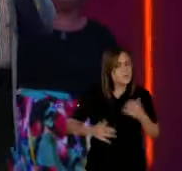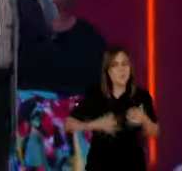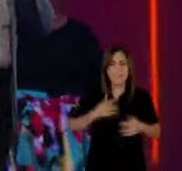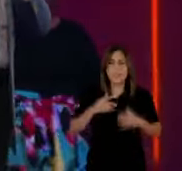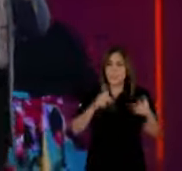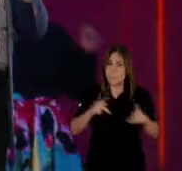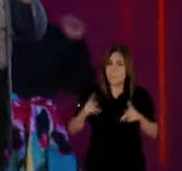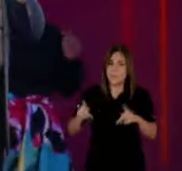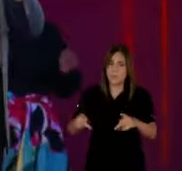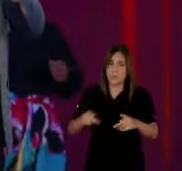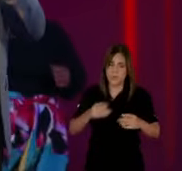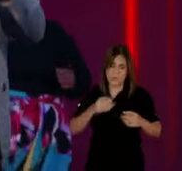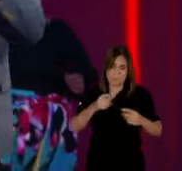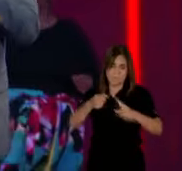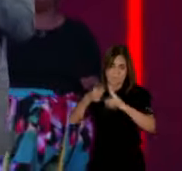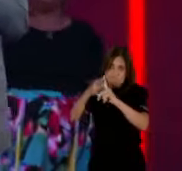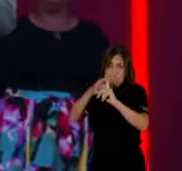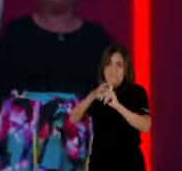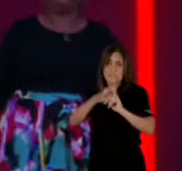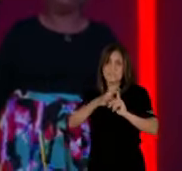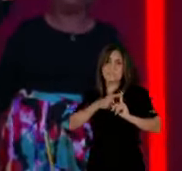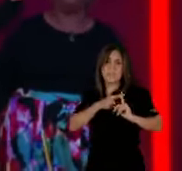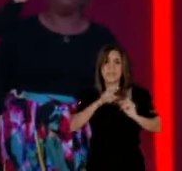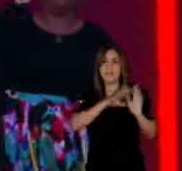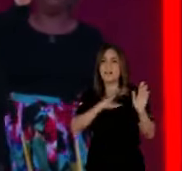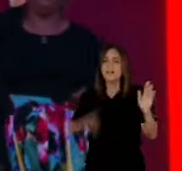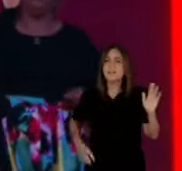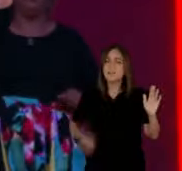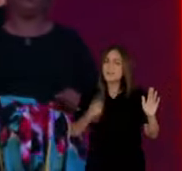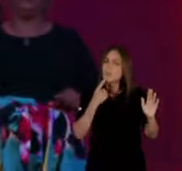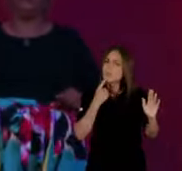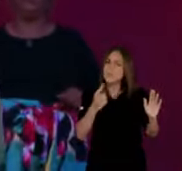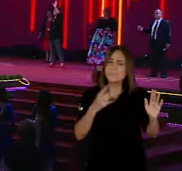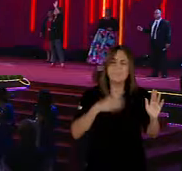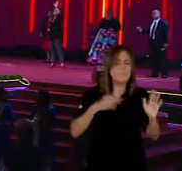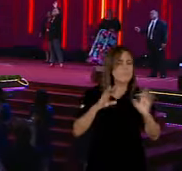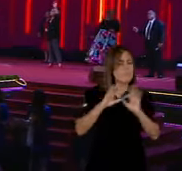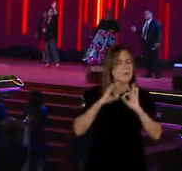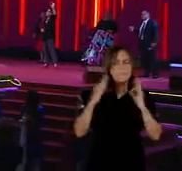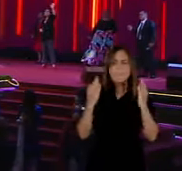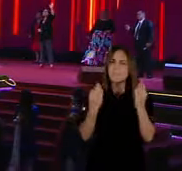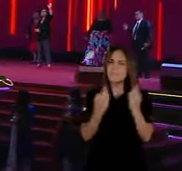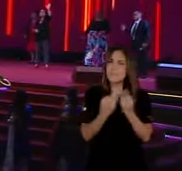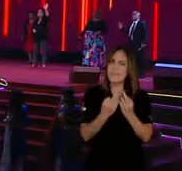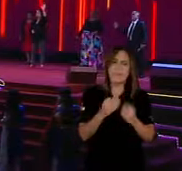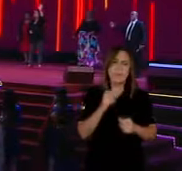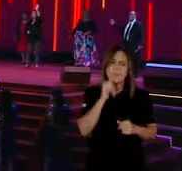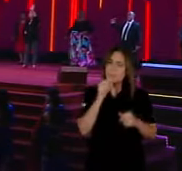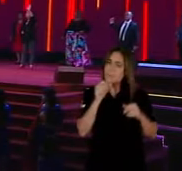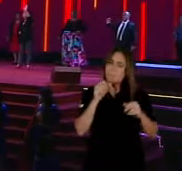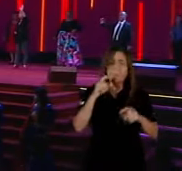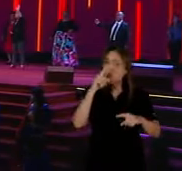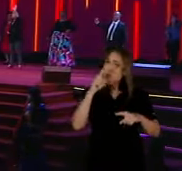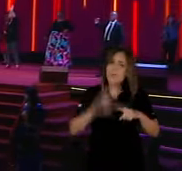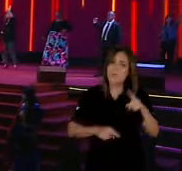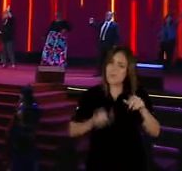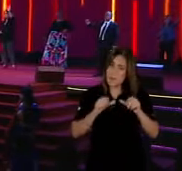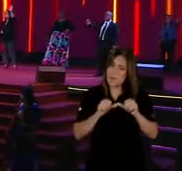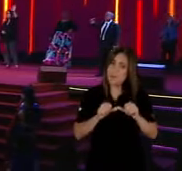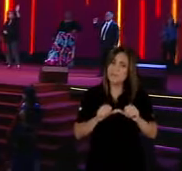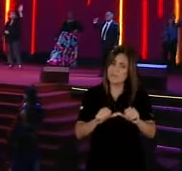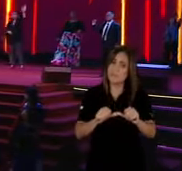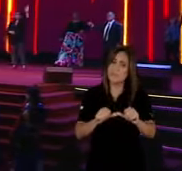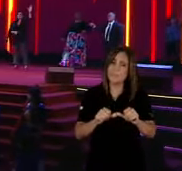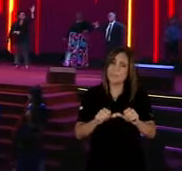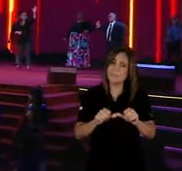comenzar a decir: mi familia no puede estar ya como está. Comenzamos a colocar nuestra familia, nuestra vida sobre